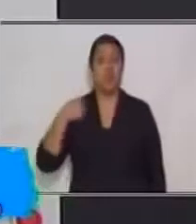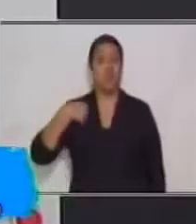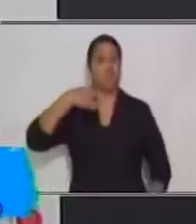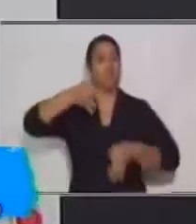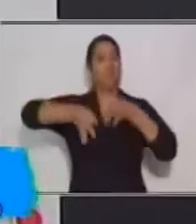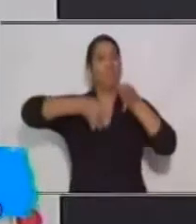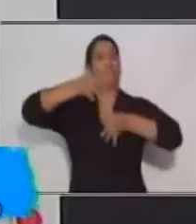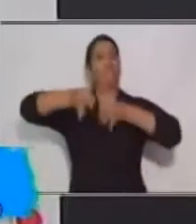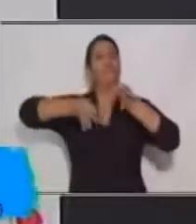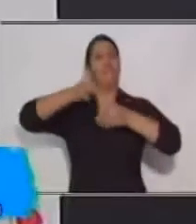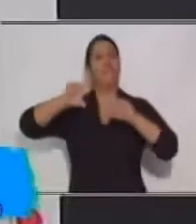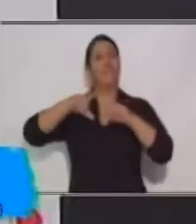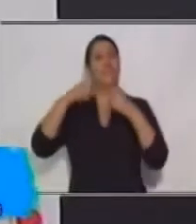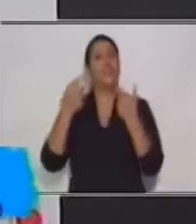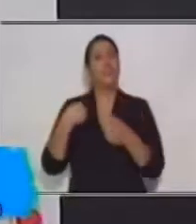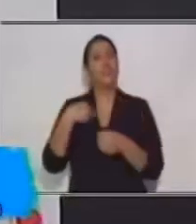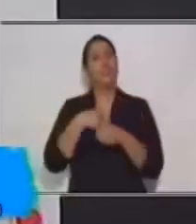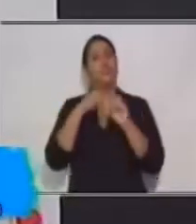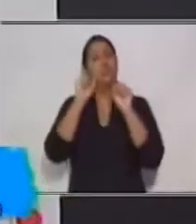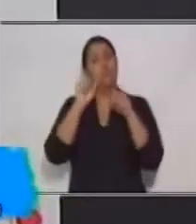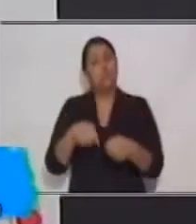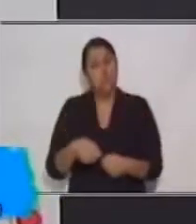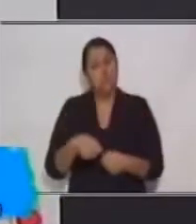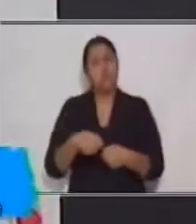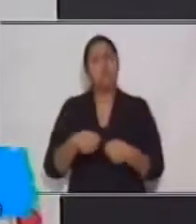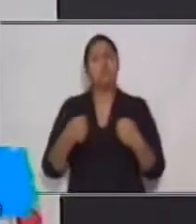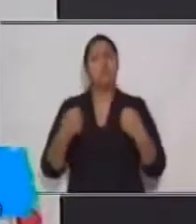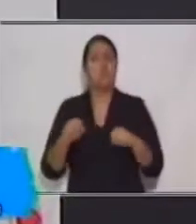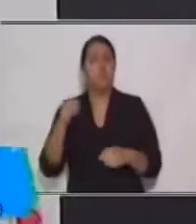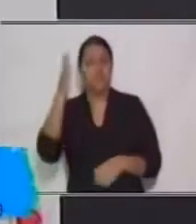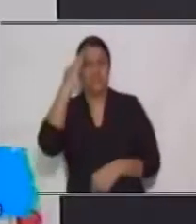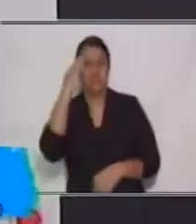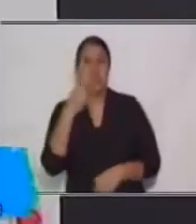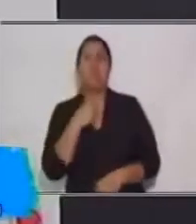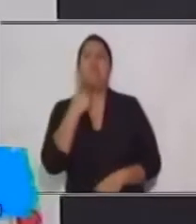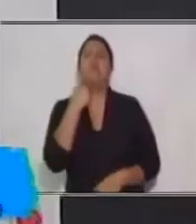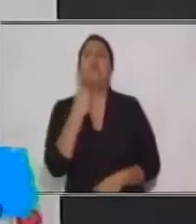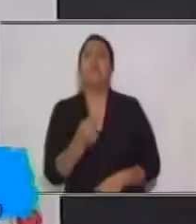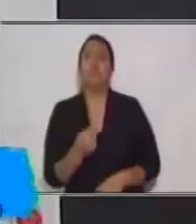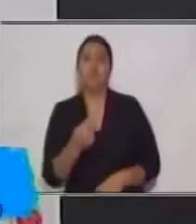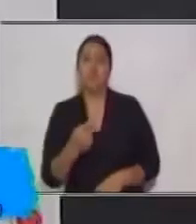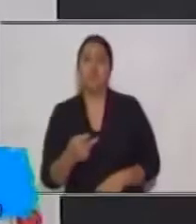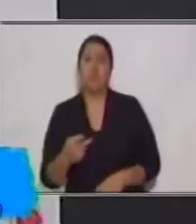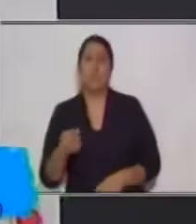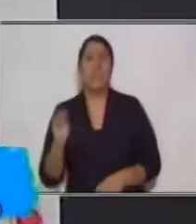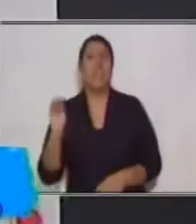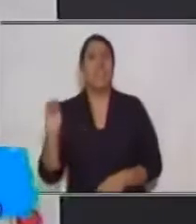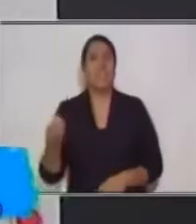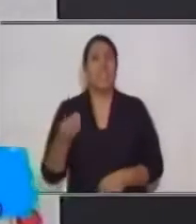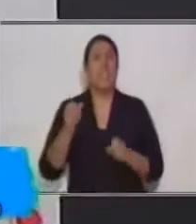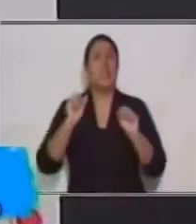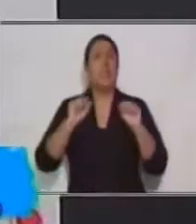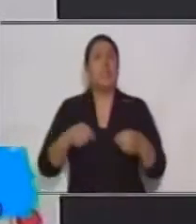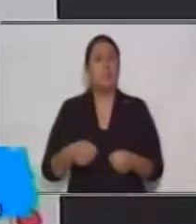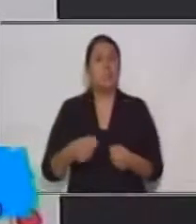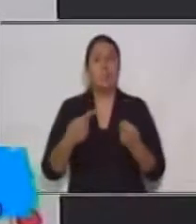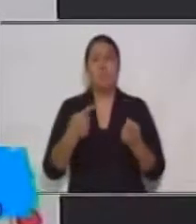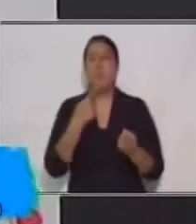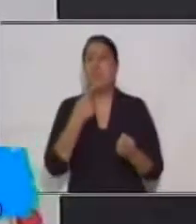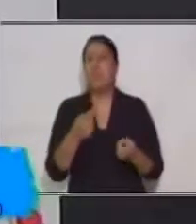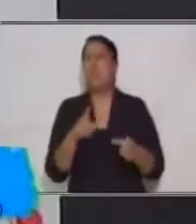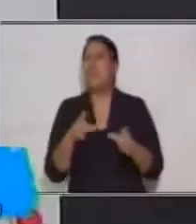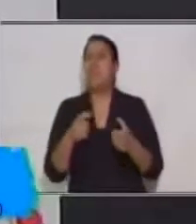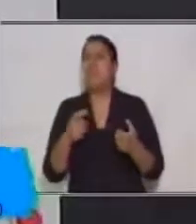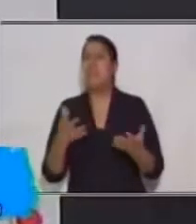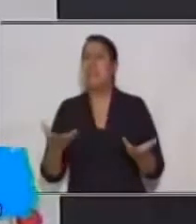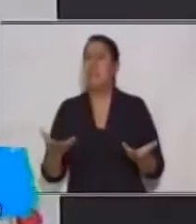poco acerca de lo que podemos identificar de fonología y de fonética. ¿Y qué podemos dar en conclusión entonces?